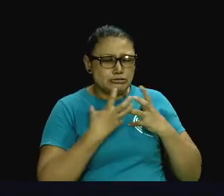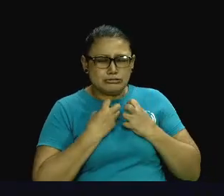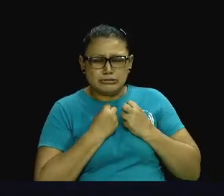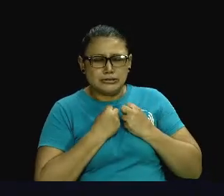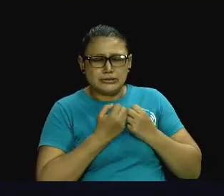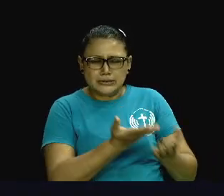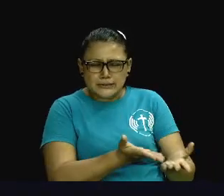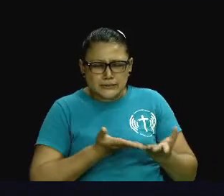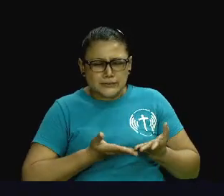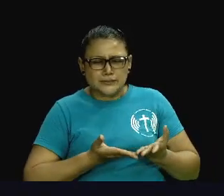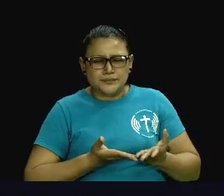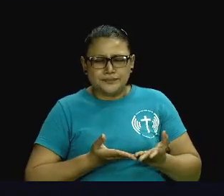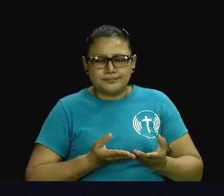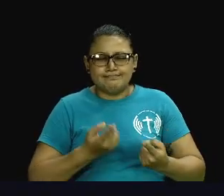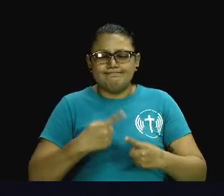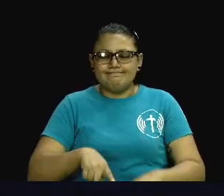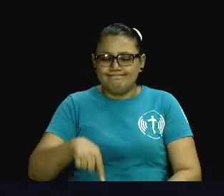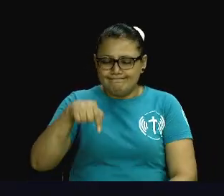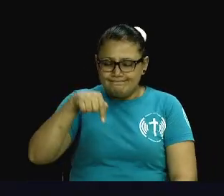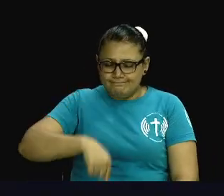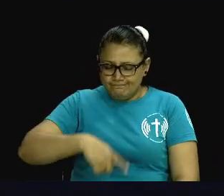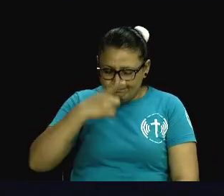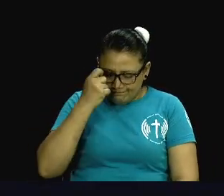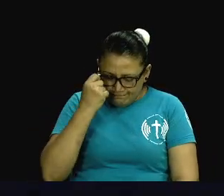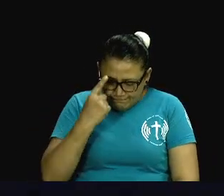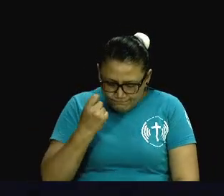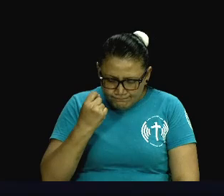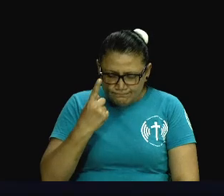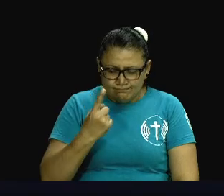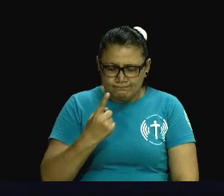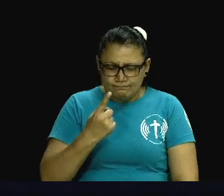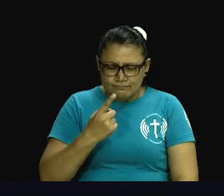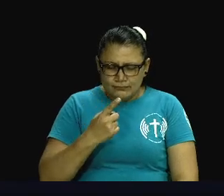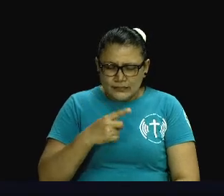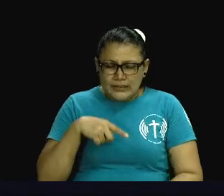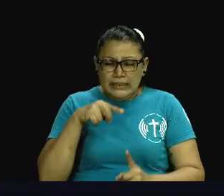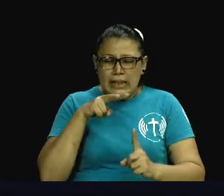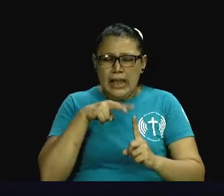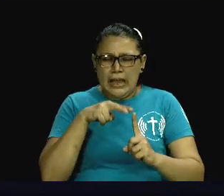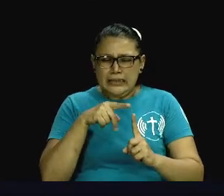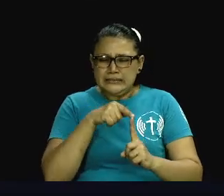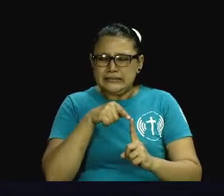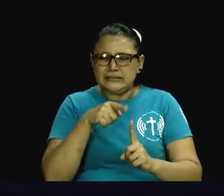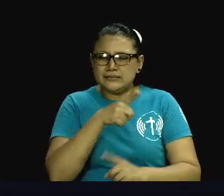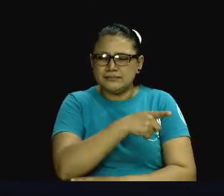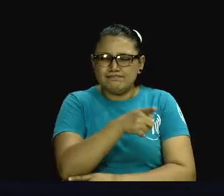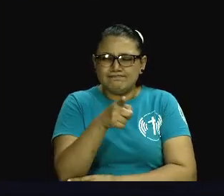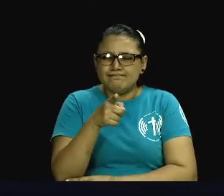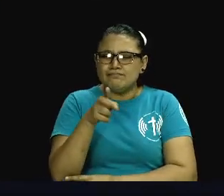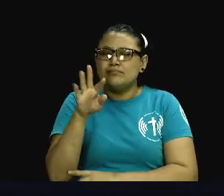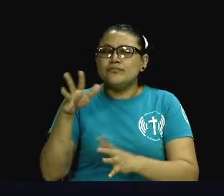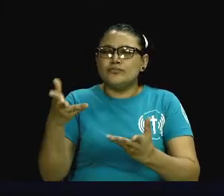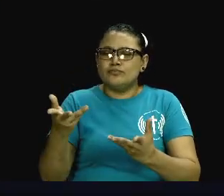ahora comprendemos que muchas de estas actitudes son tu voluntad